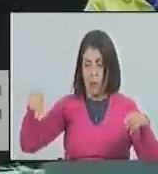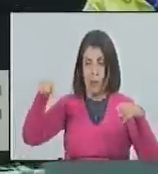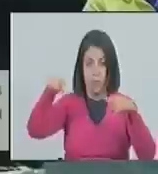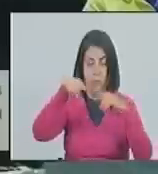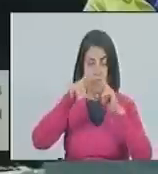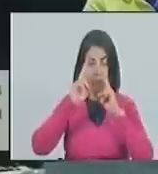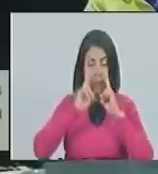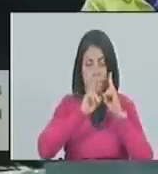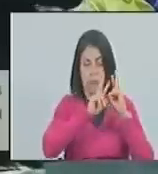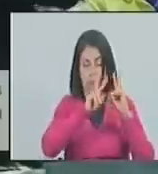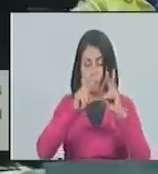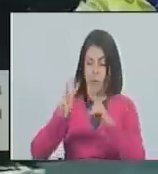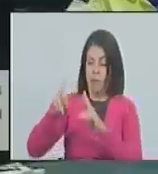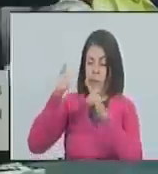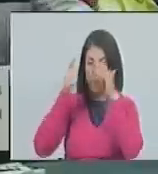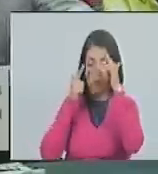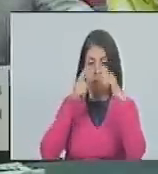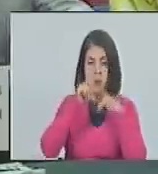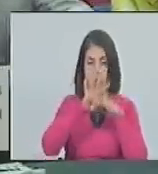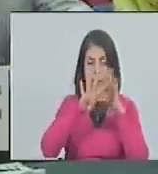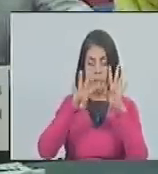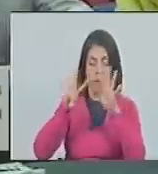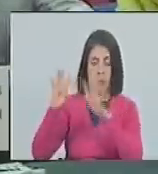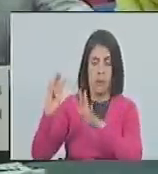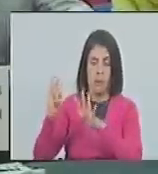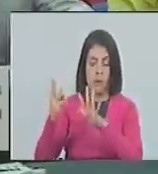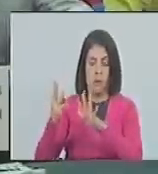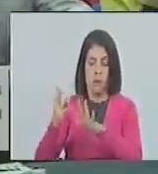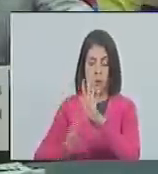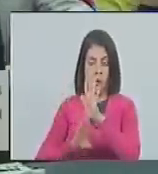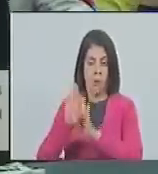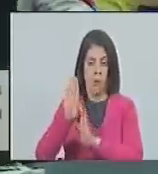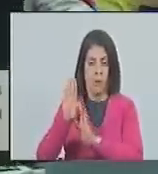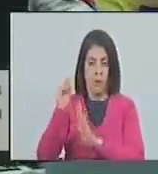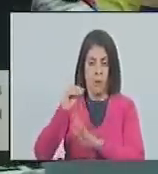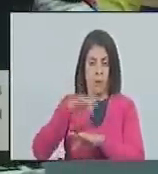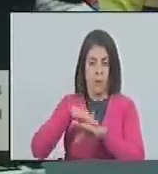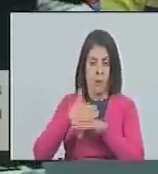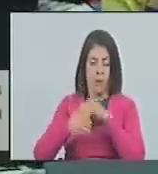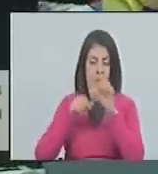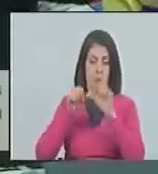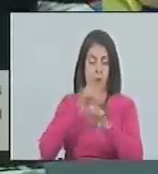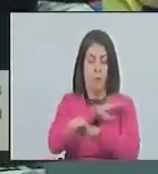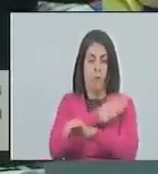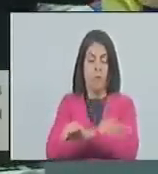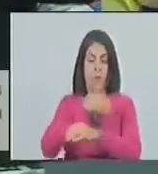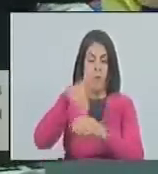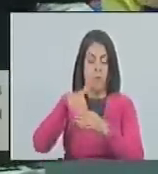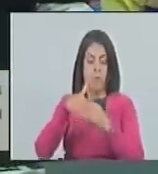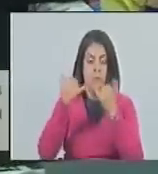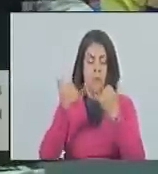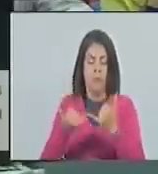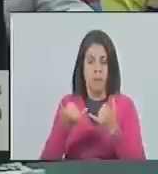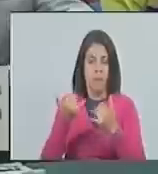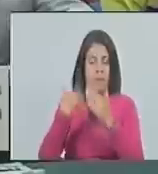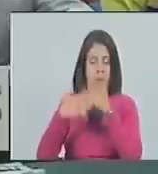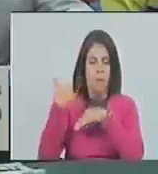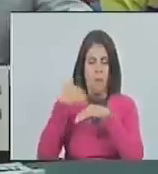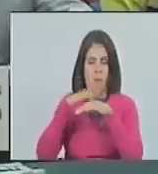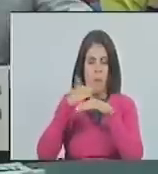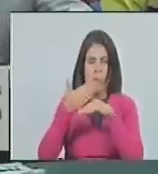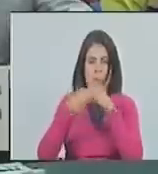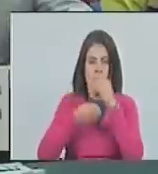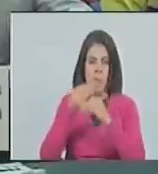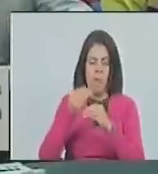Cuando vino la elección de Chávez en 1998, debe de aumentar el poder electoral de aquella época,